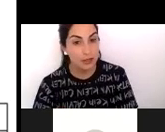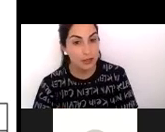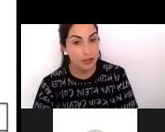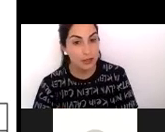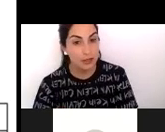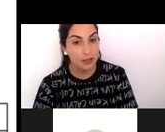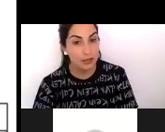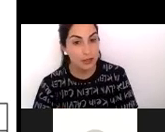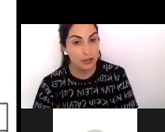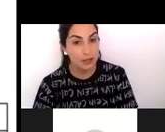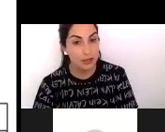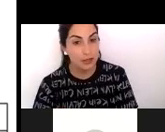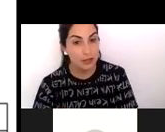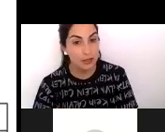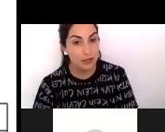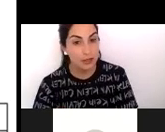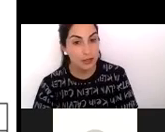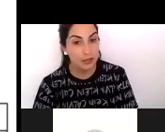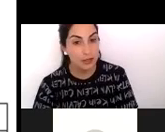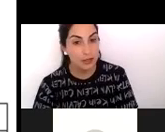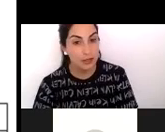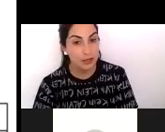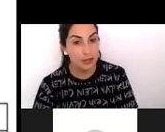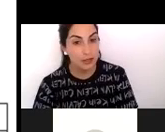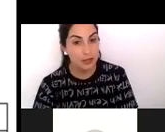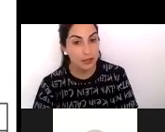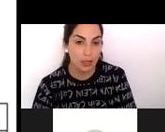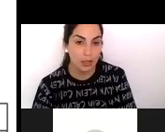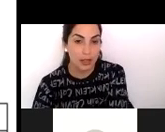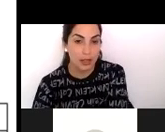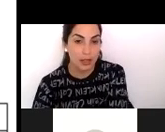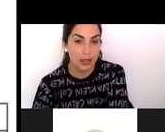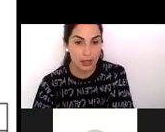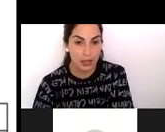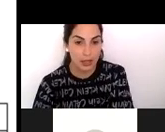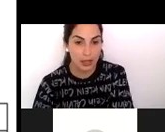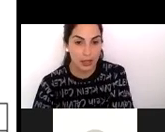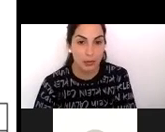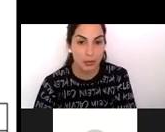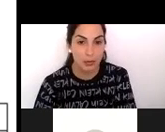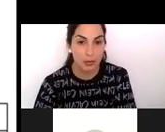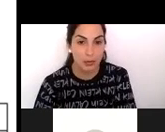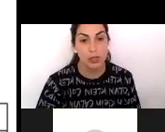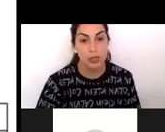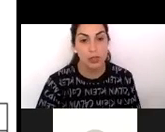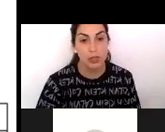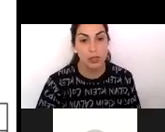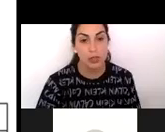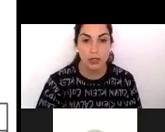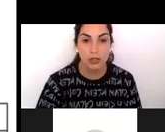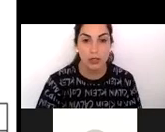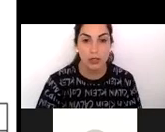del habla, en este caso del tipo de habla de Chile, porque si yo digo